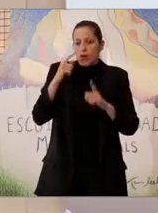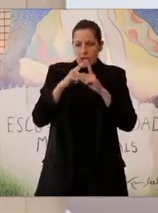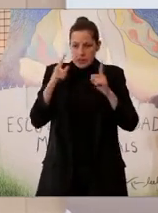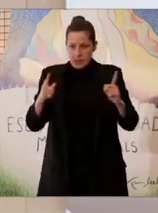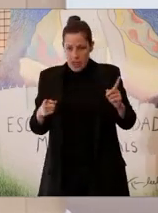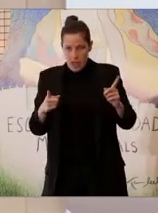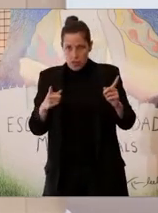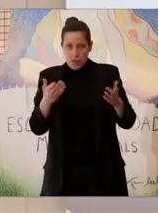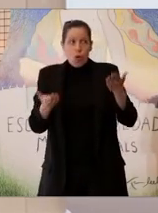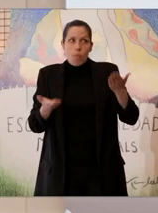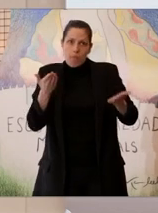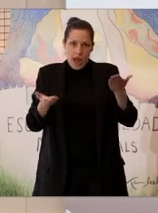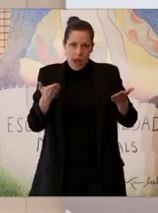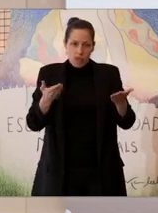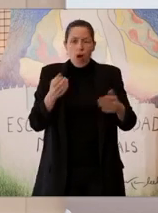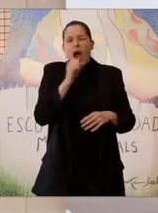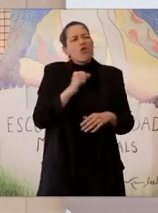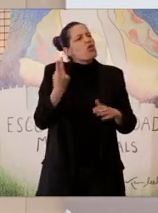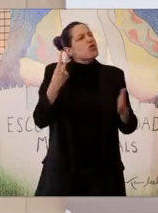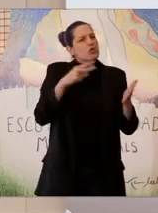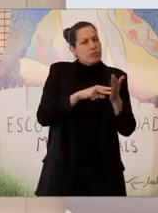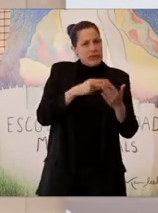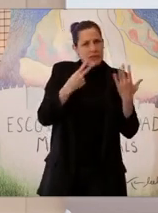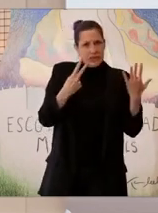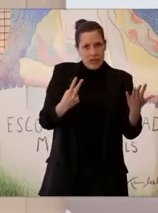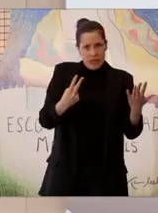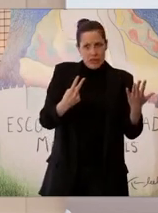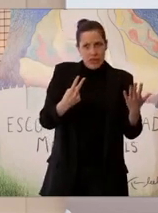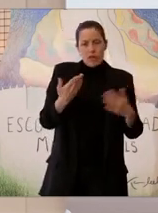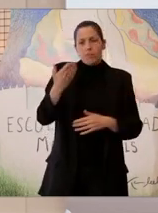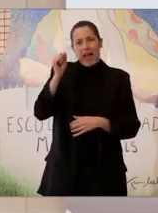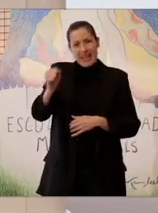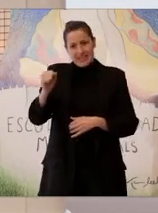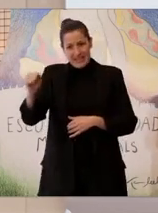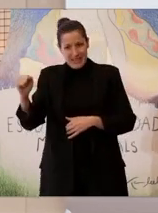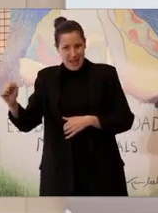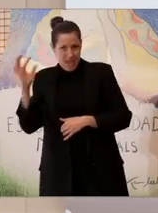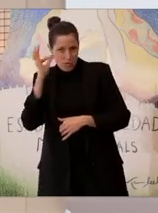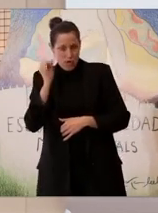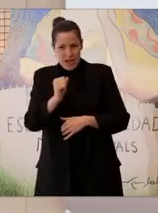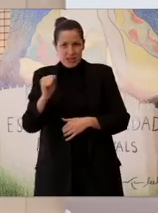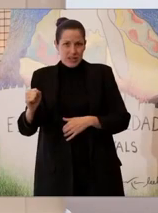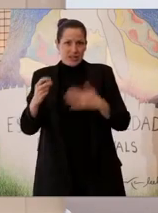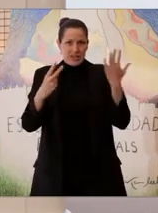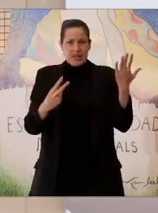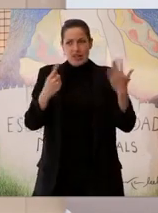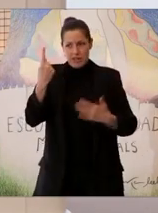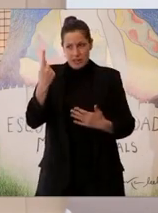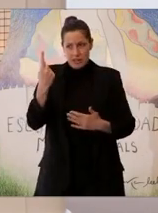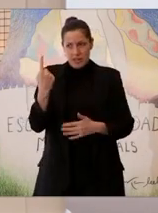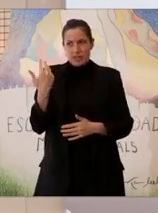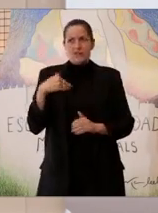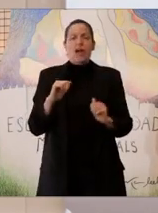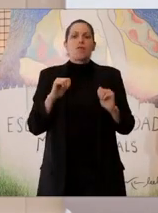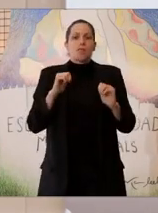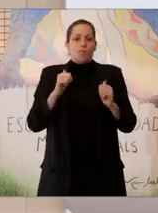el año 2007, si no recuerdo mal, fueron 76 mujeres las asesinadas, ya con el cómputo de la Ley Orgánica 1 del